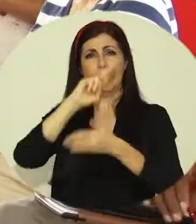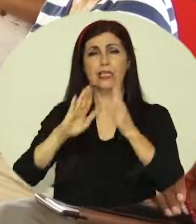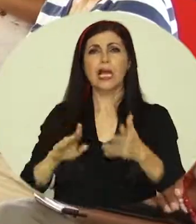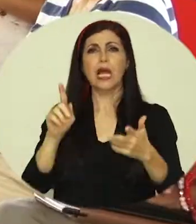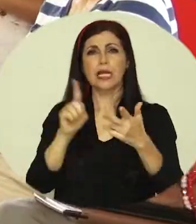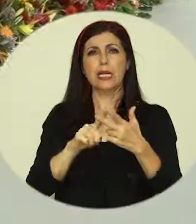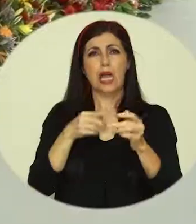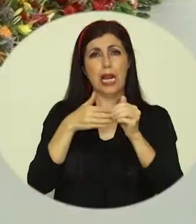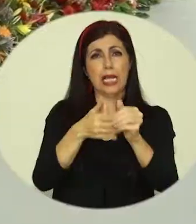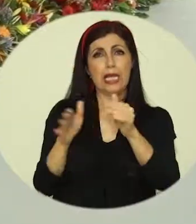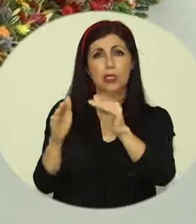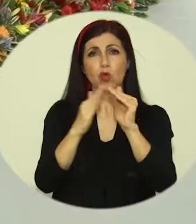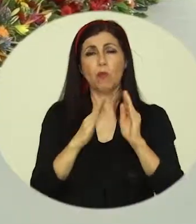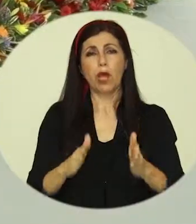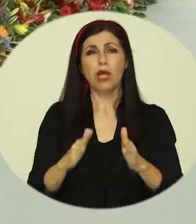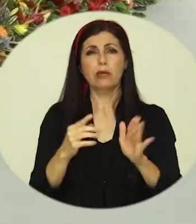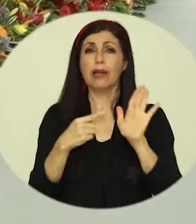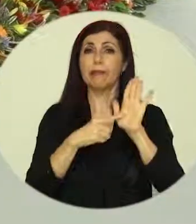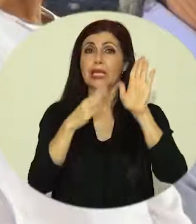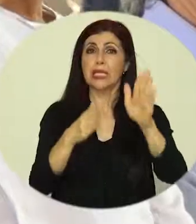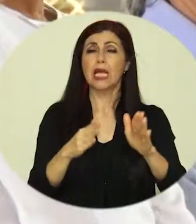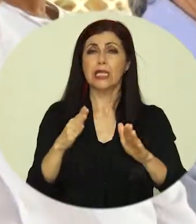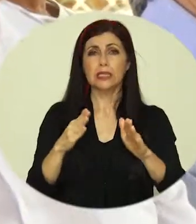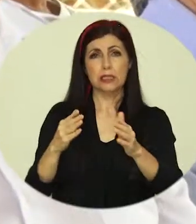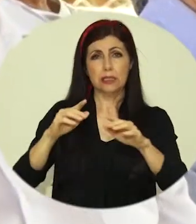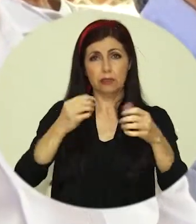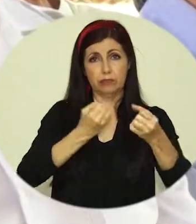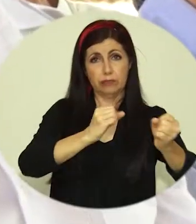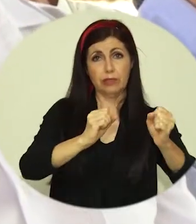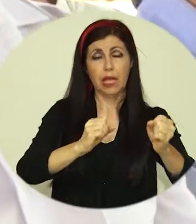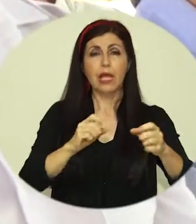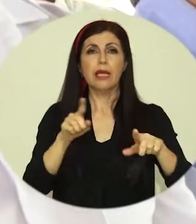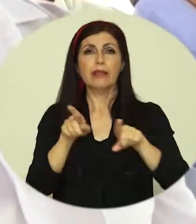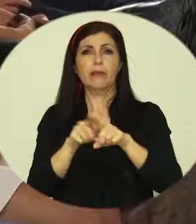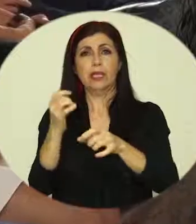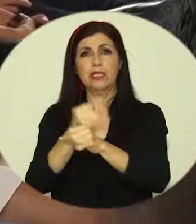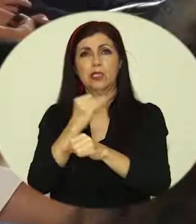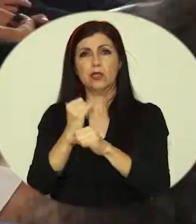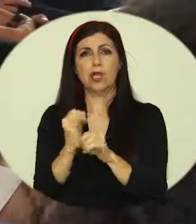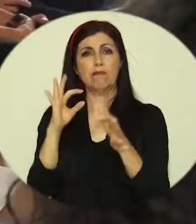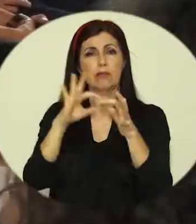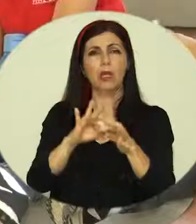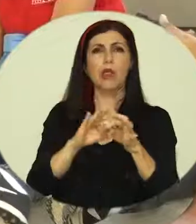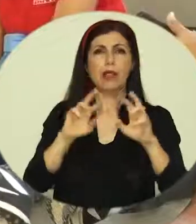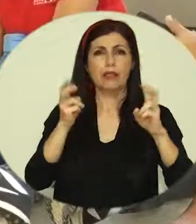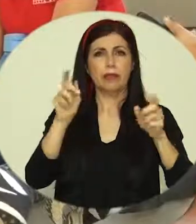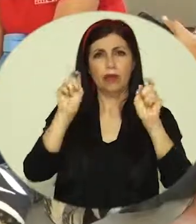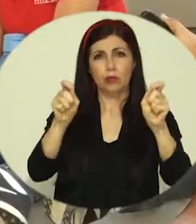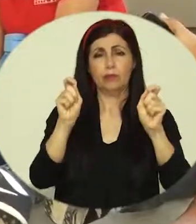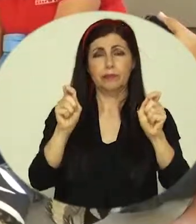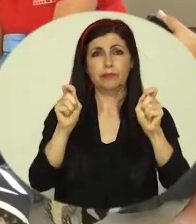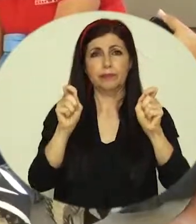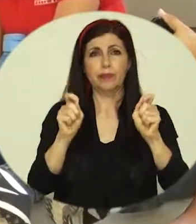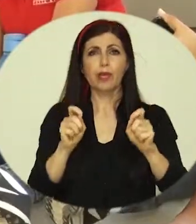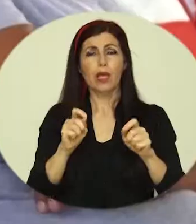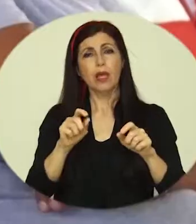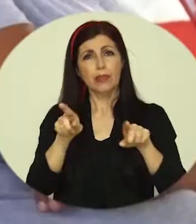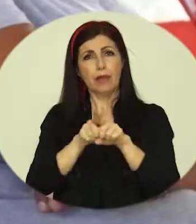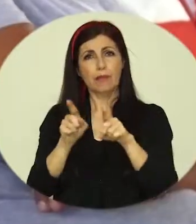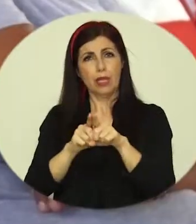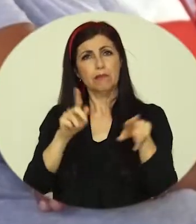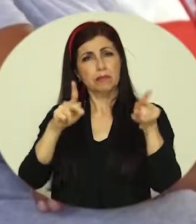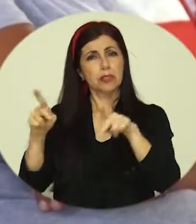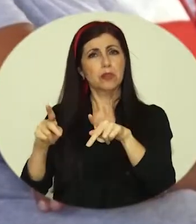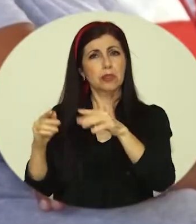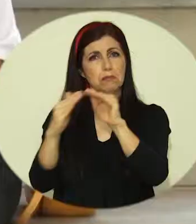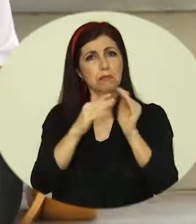autoridades universitarias, líderes comunales, representantes de gobiernos locales e instituciones vinculadas con el sector educativo,